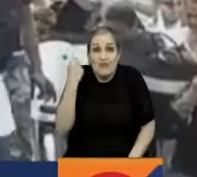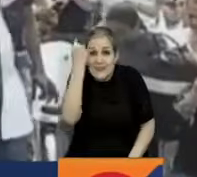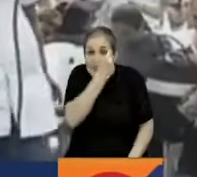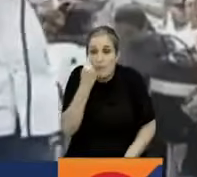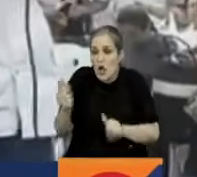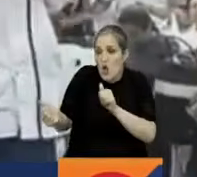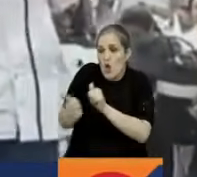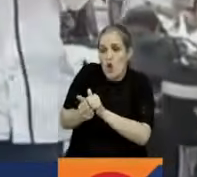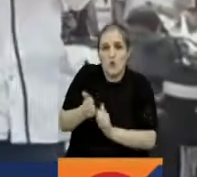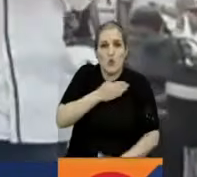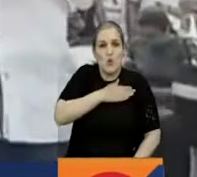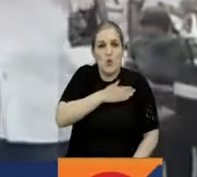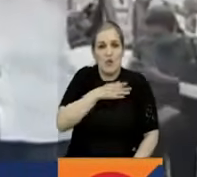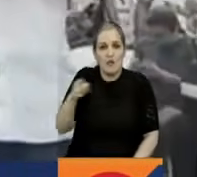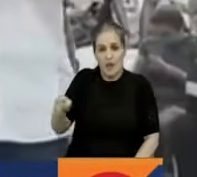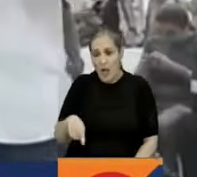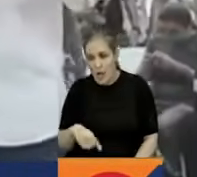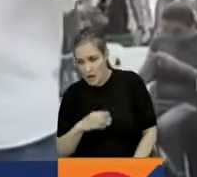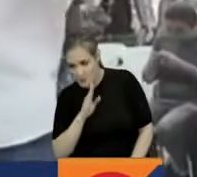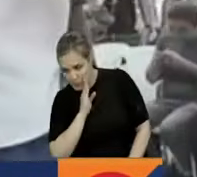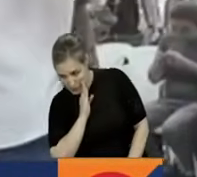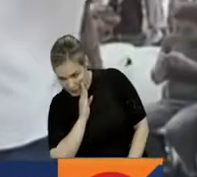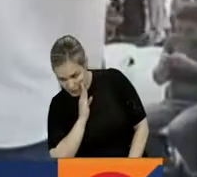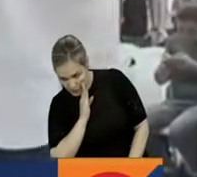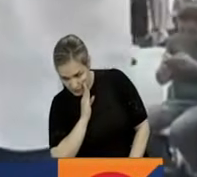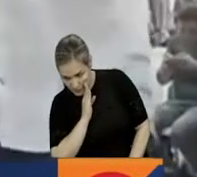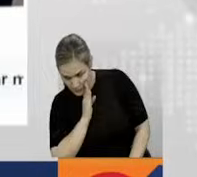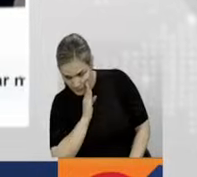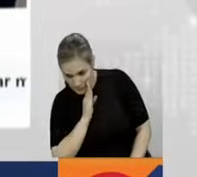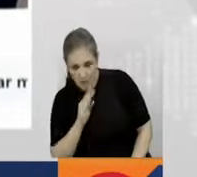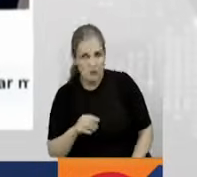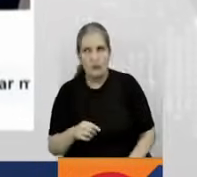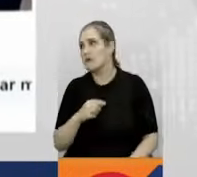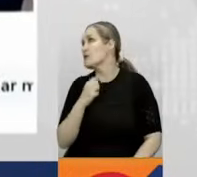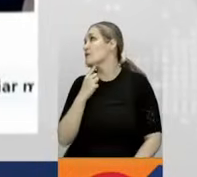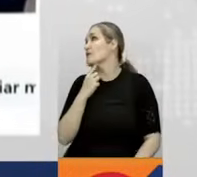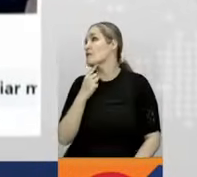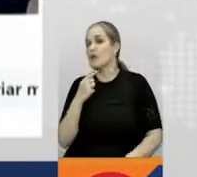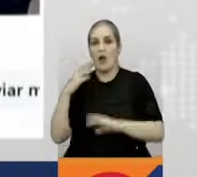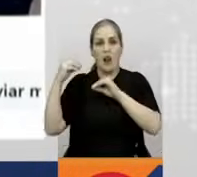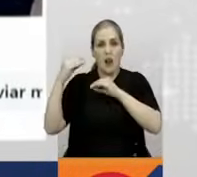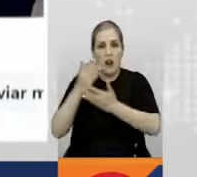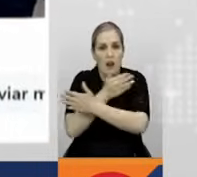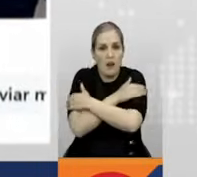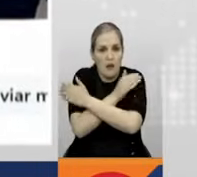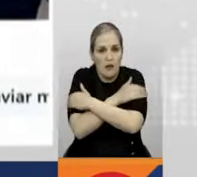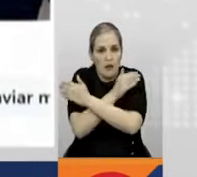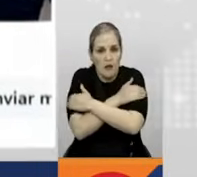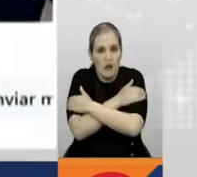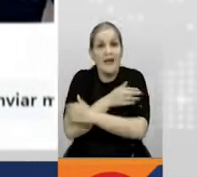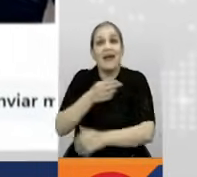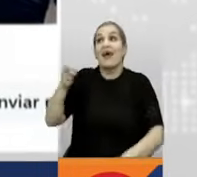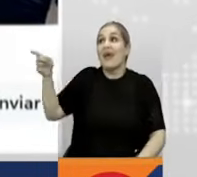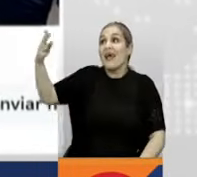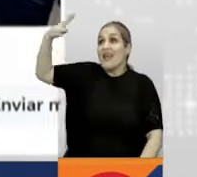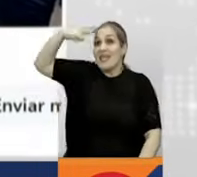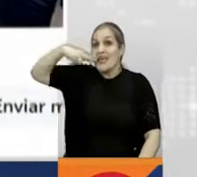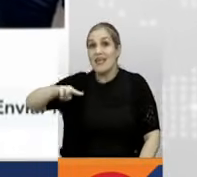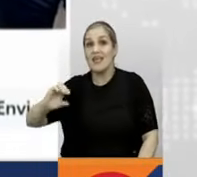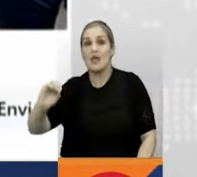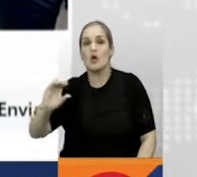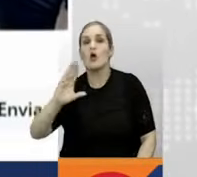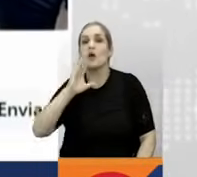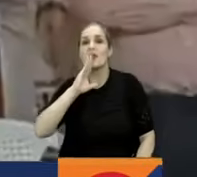expresidente Uribe, a quien le habló al oído luego de que éste saludara efusivamente a su hijo Cristian